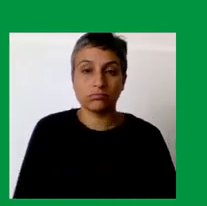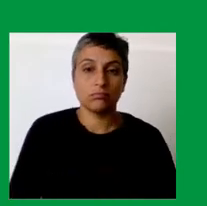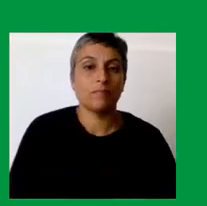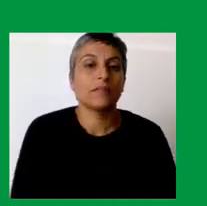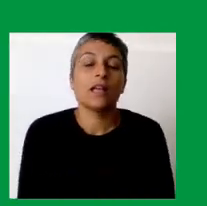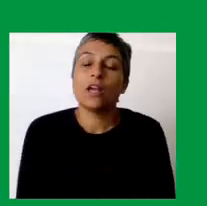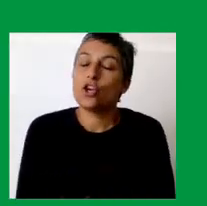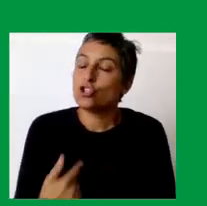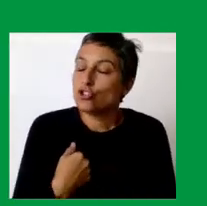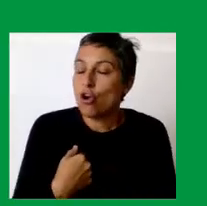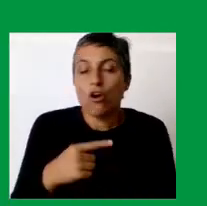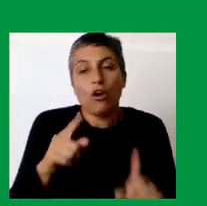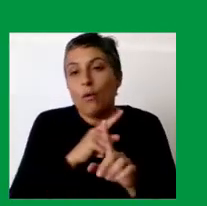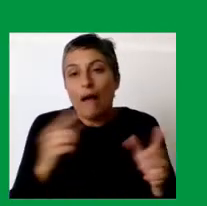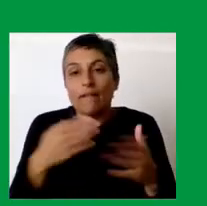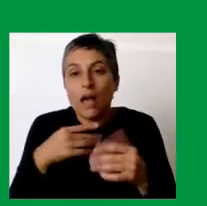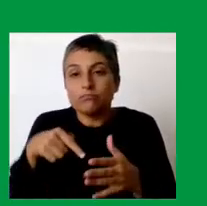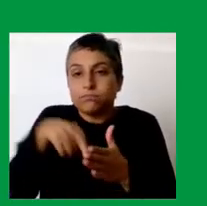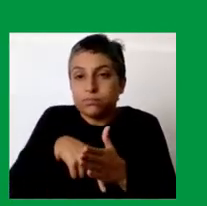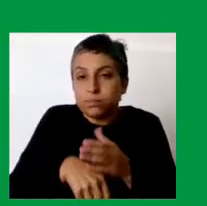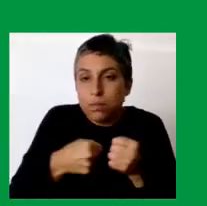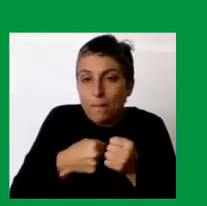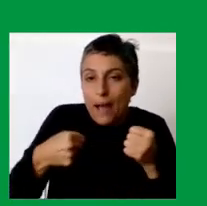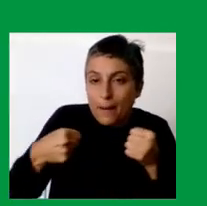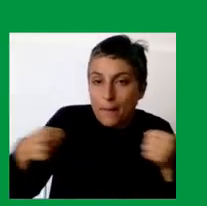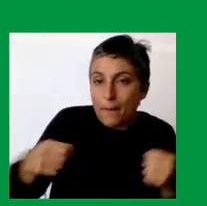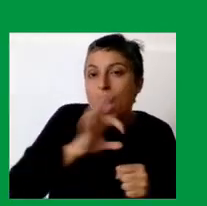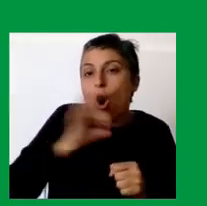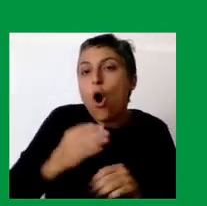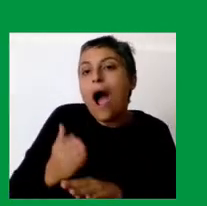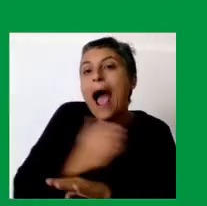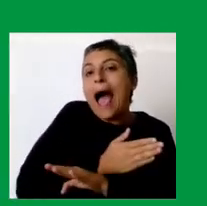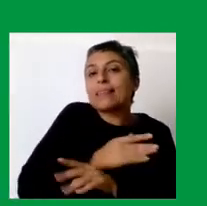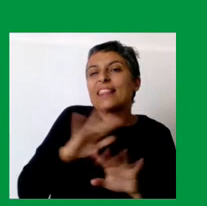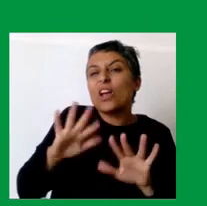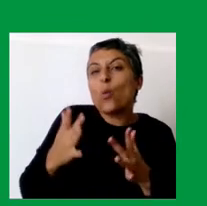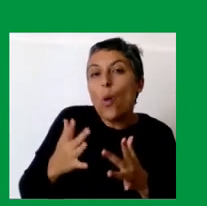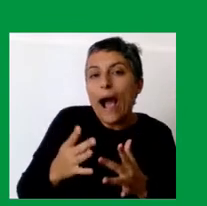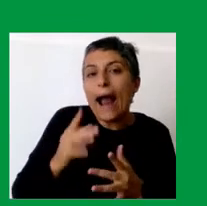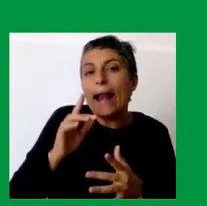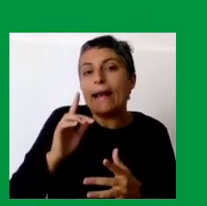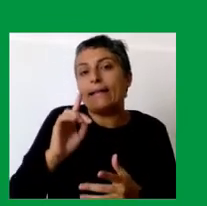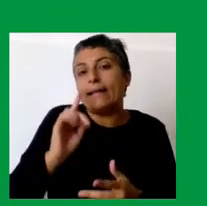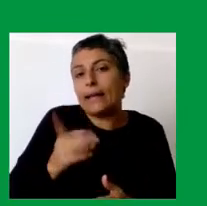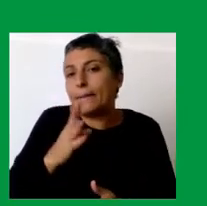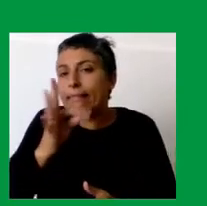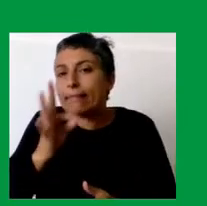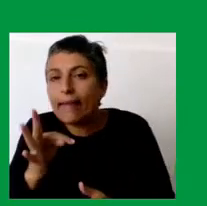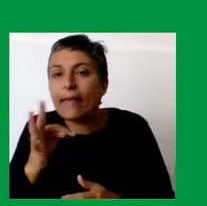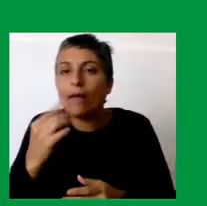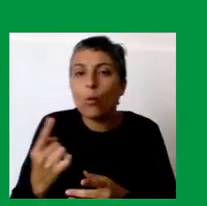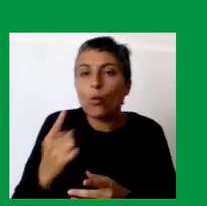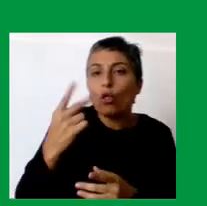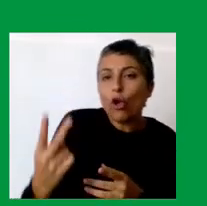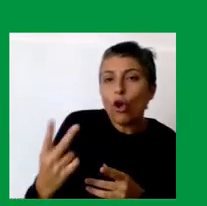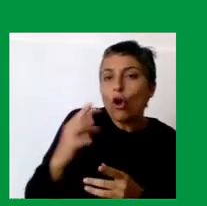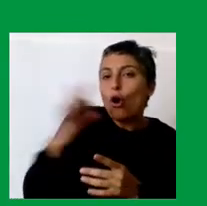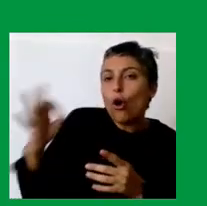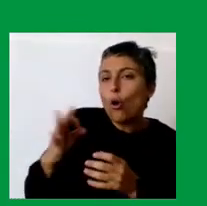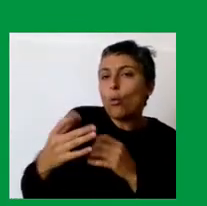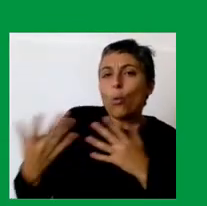No voy a dedicarme a hablar del chat GPT y sus antecesores, que son el GPT-3, el GPT-2, o ahora hay uno posterior,